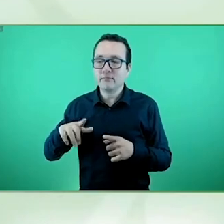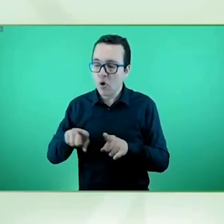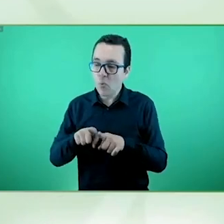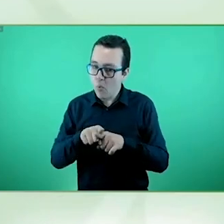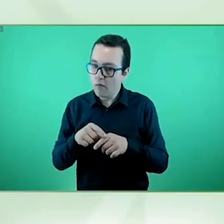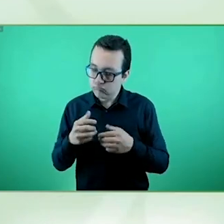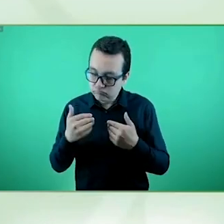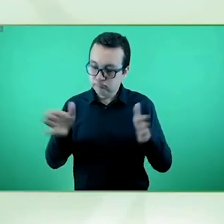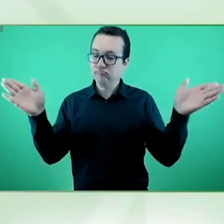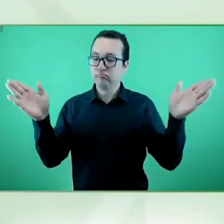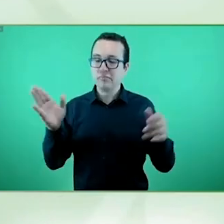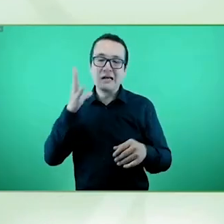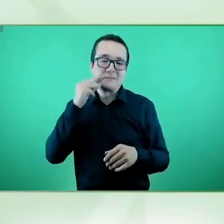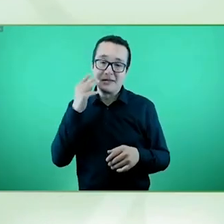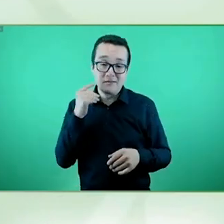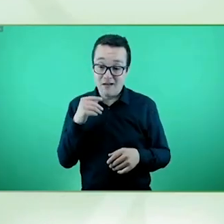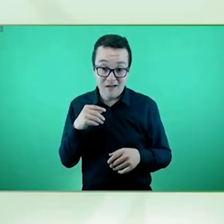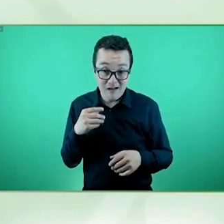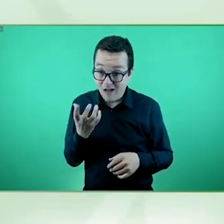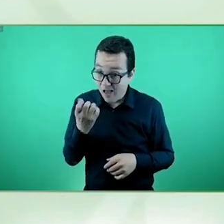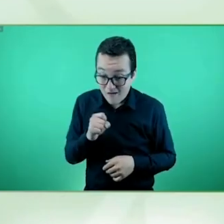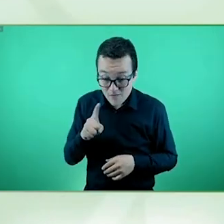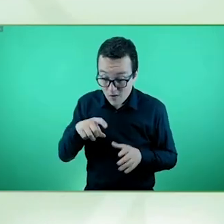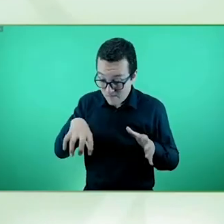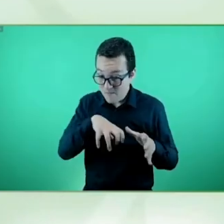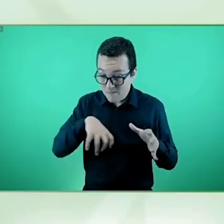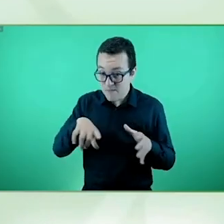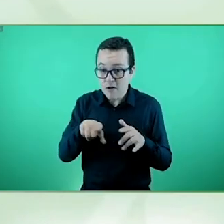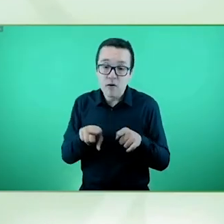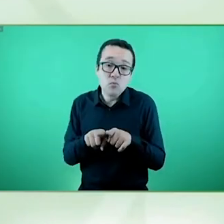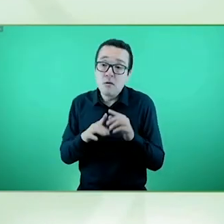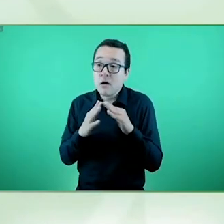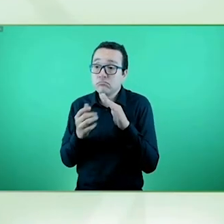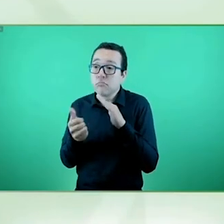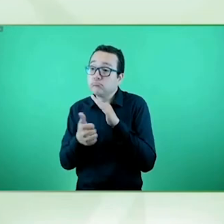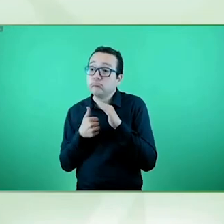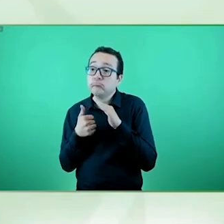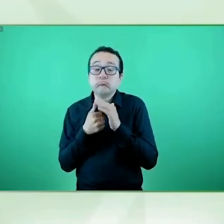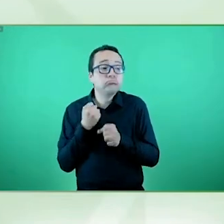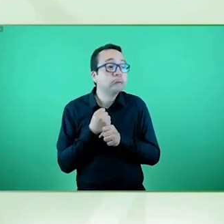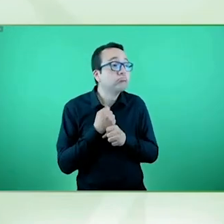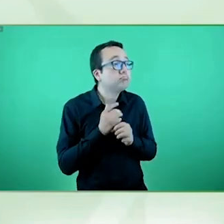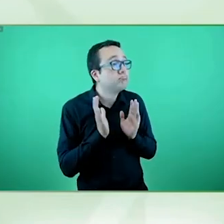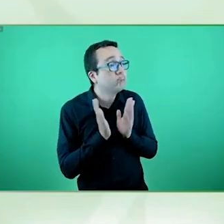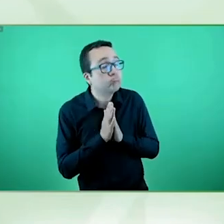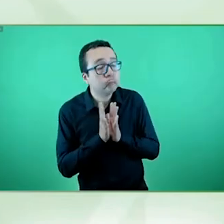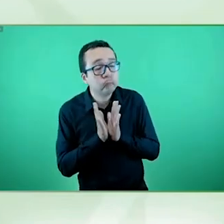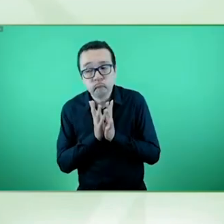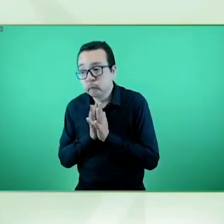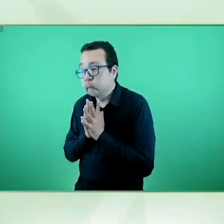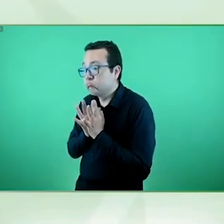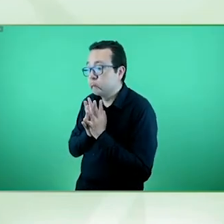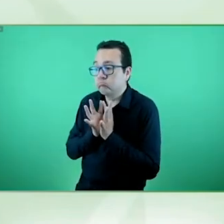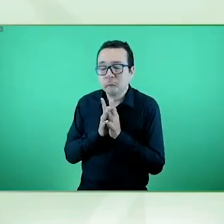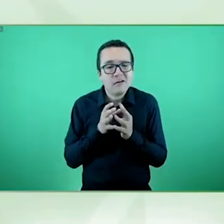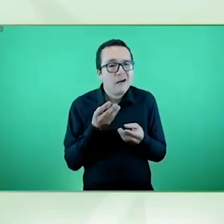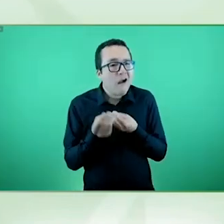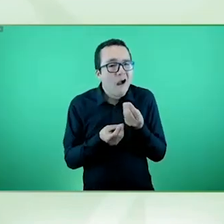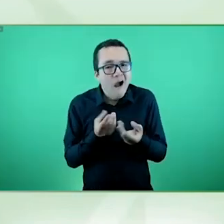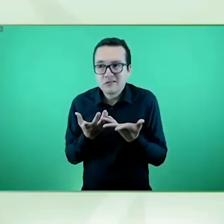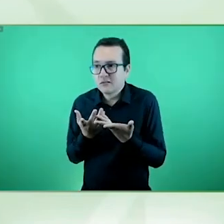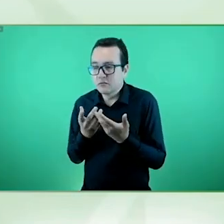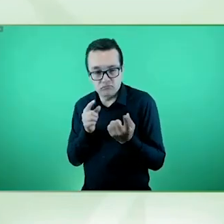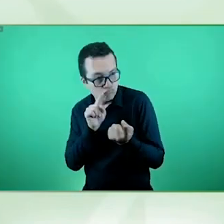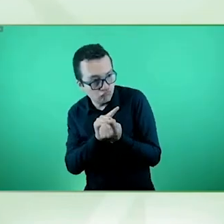actividades, sin poder desarrollar un trabajo, sin poder participar de un espacio con pares, hoy día sí lo